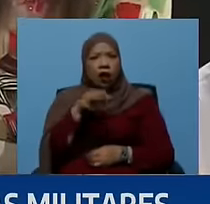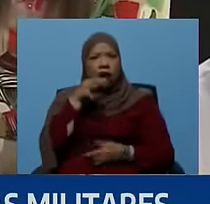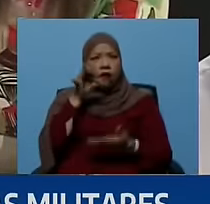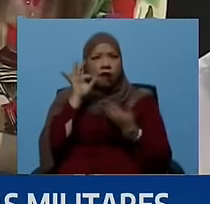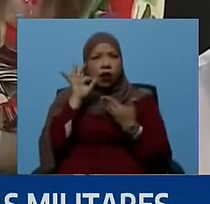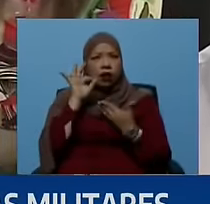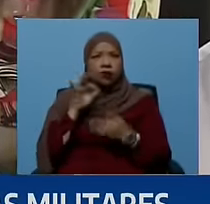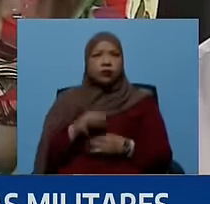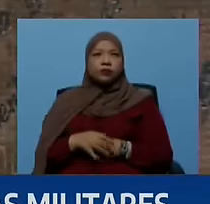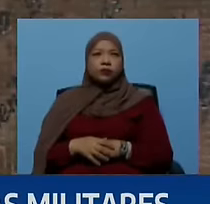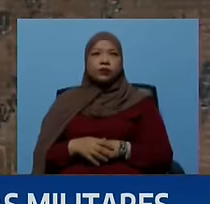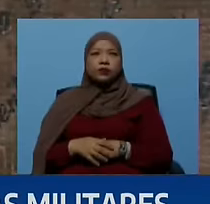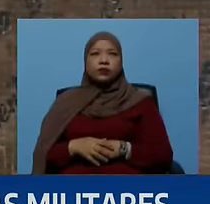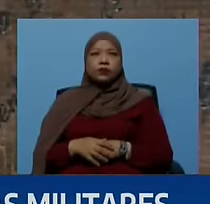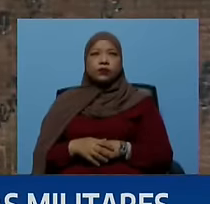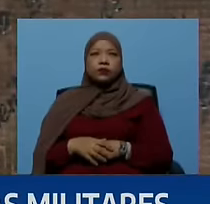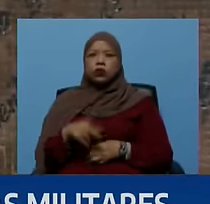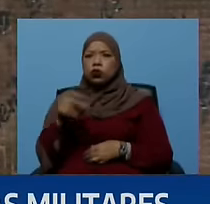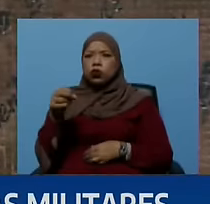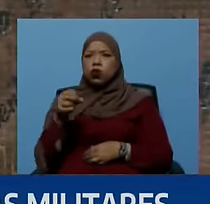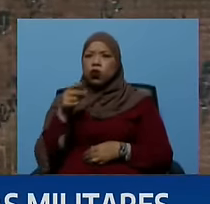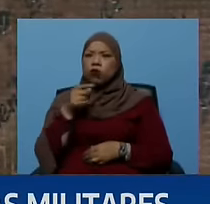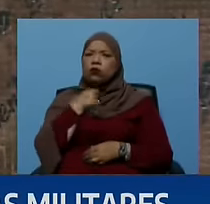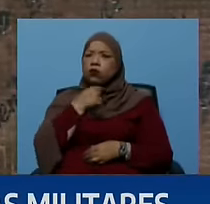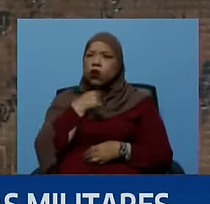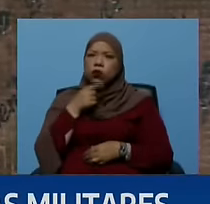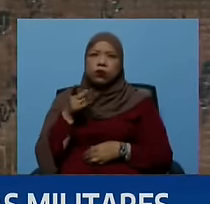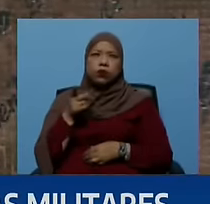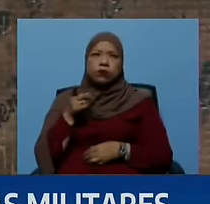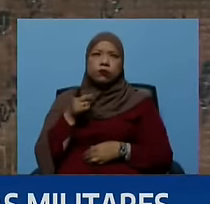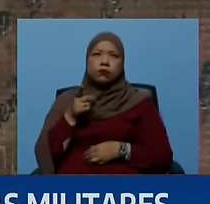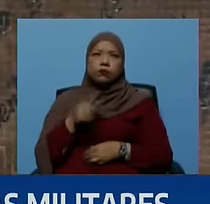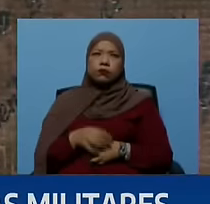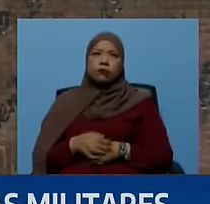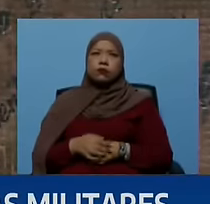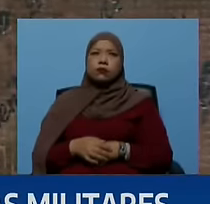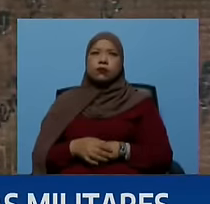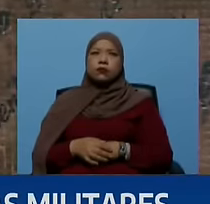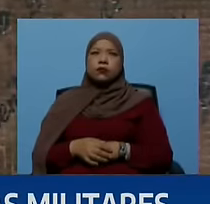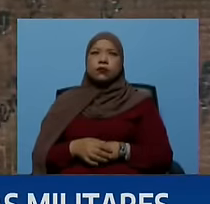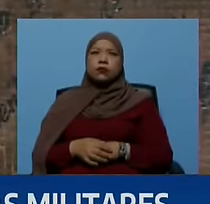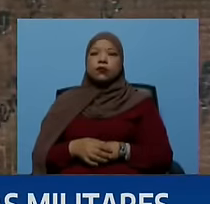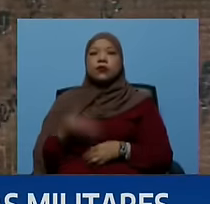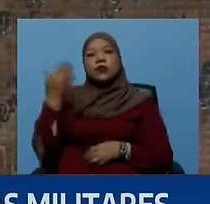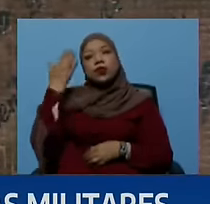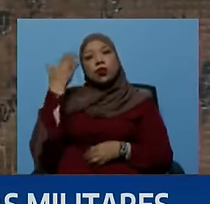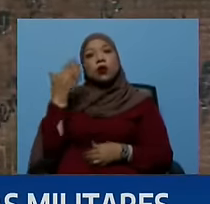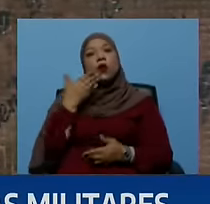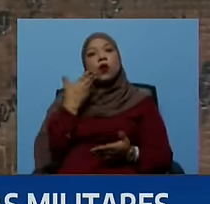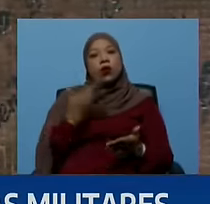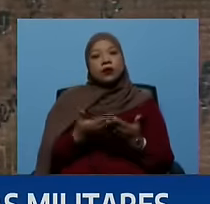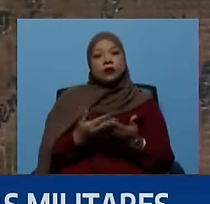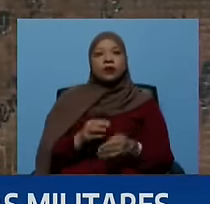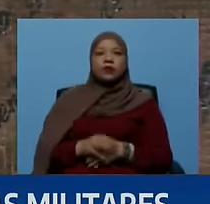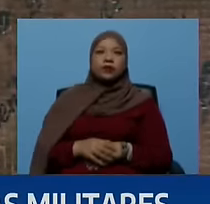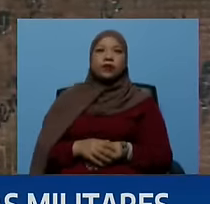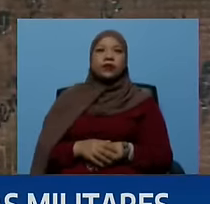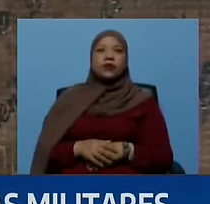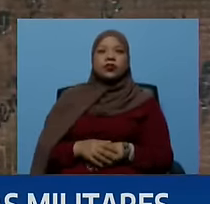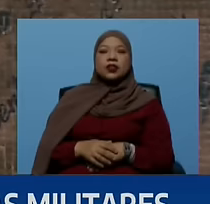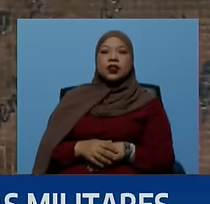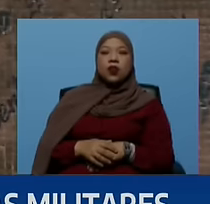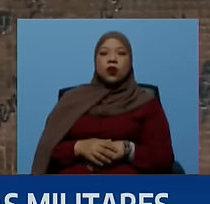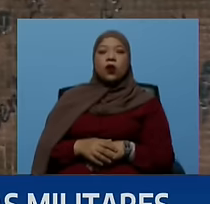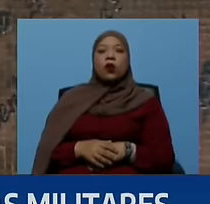Ah no no le gusta el café esta hora bueno mi saludo mi agradecimiento a las brigadas